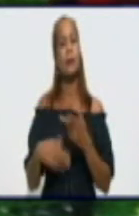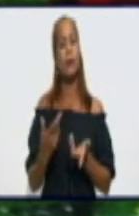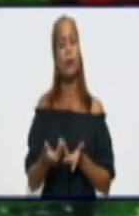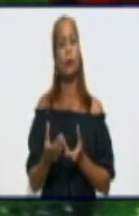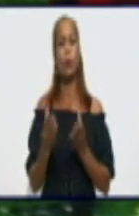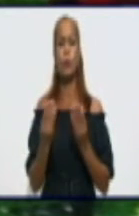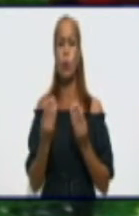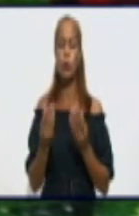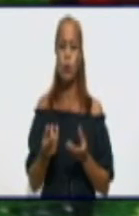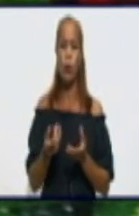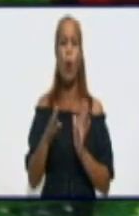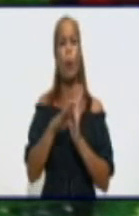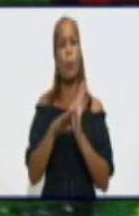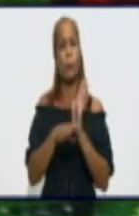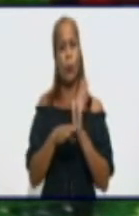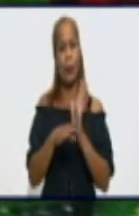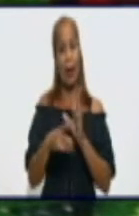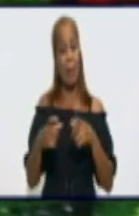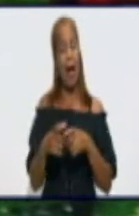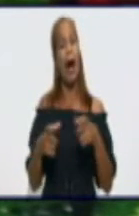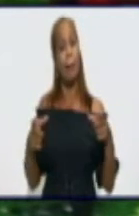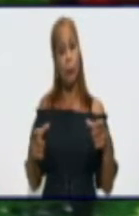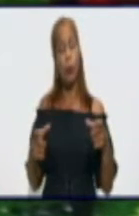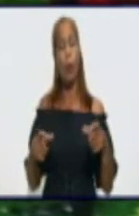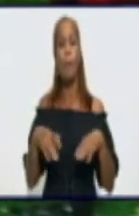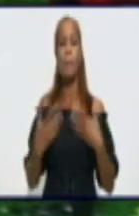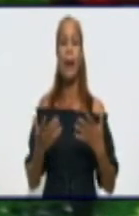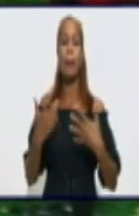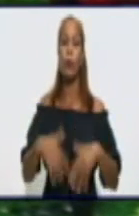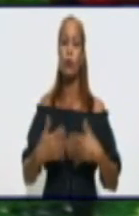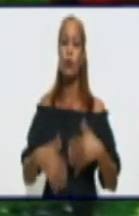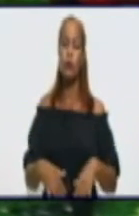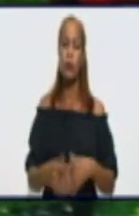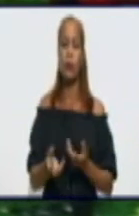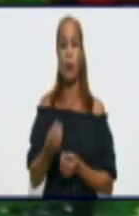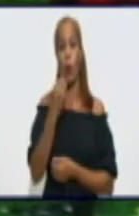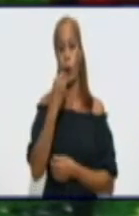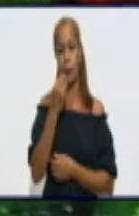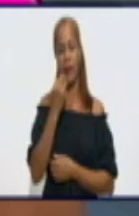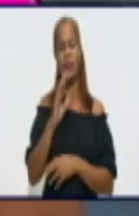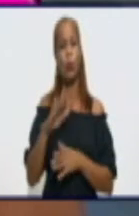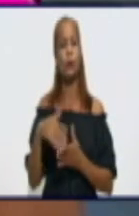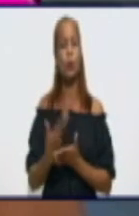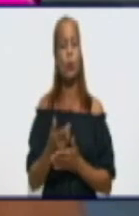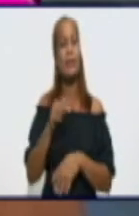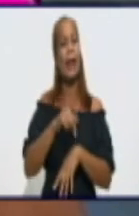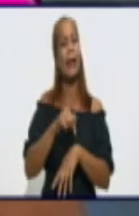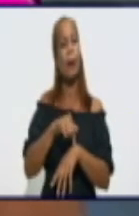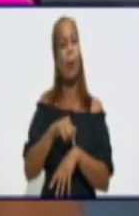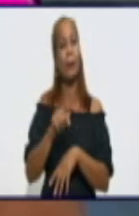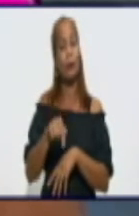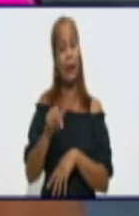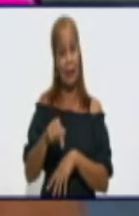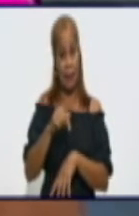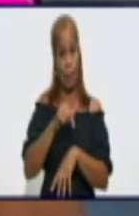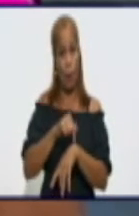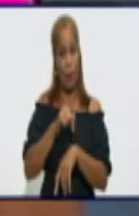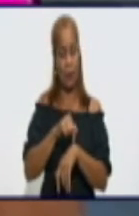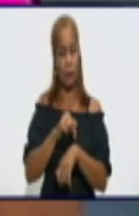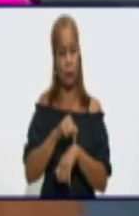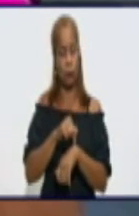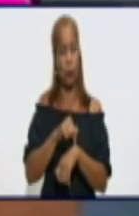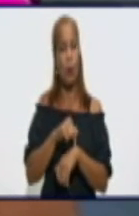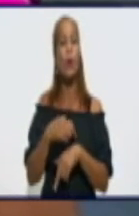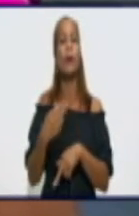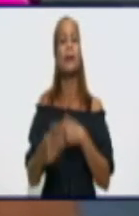el barrio para potenciar la producción de alimentos. ¿En qué momento está este movimiento? Bueno, nosotras en este momento